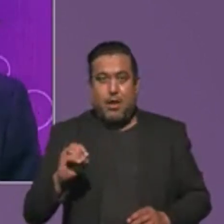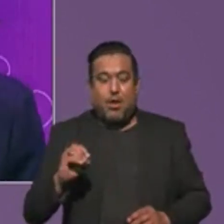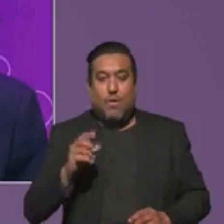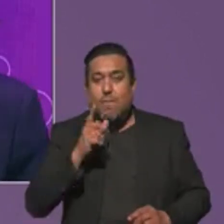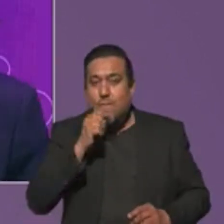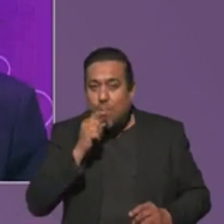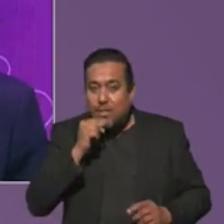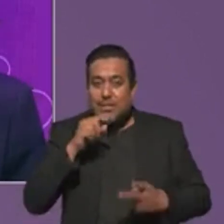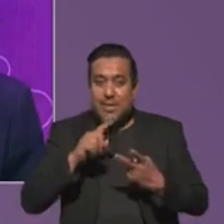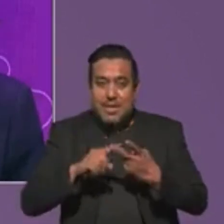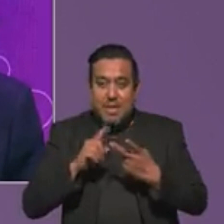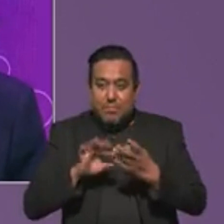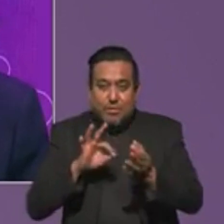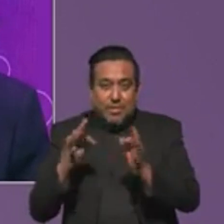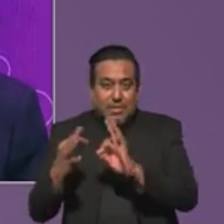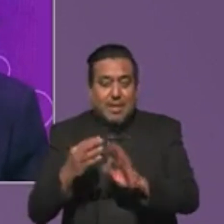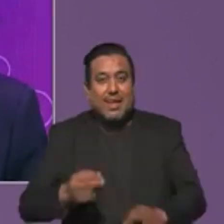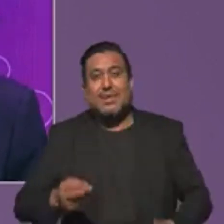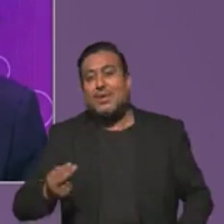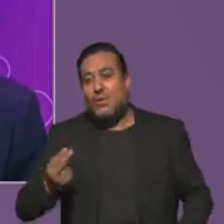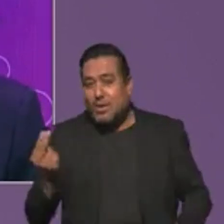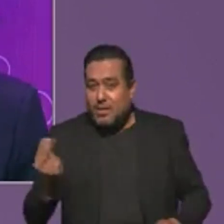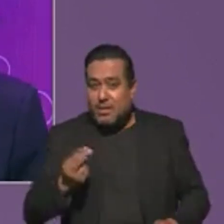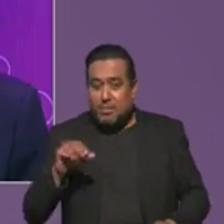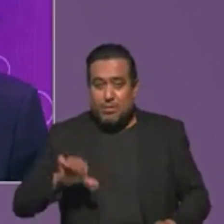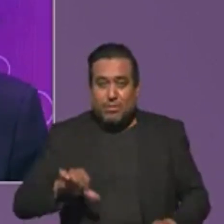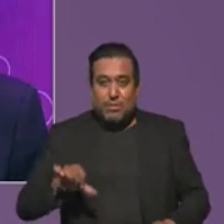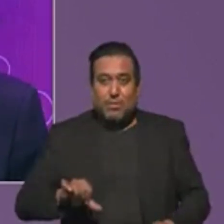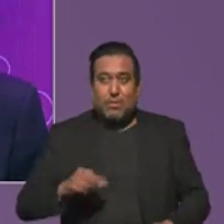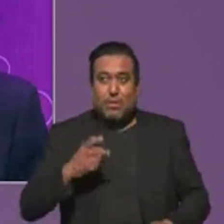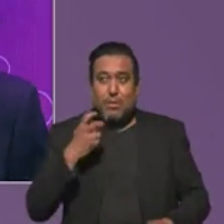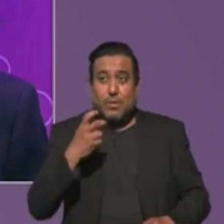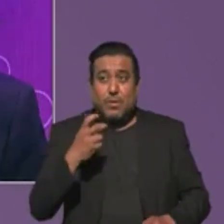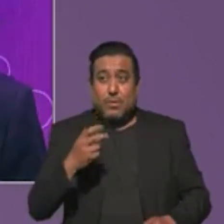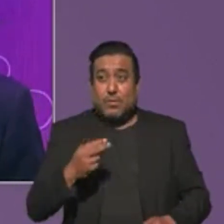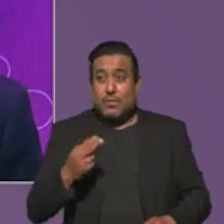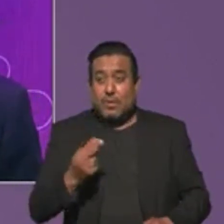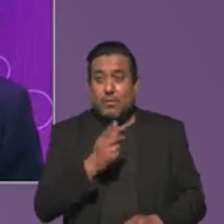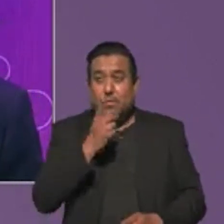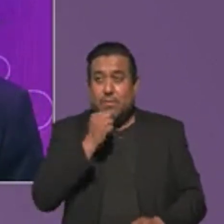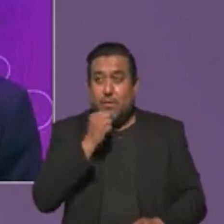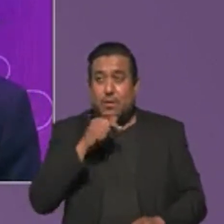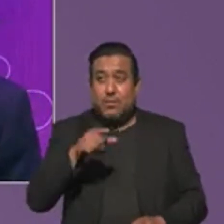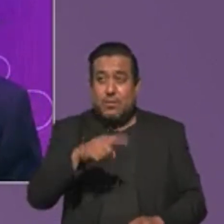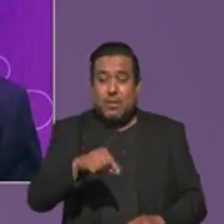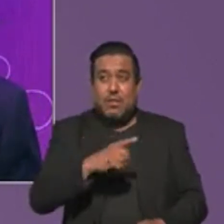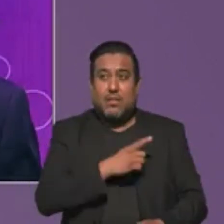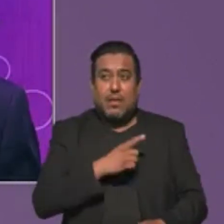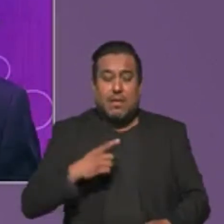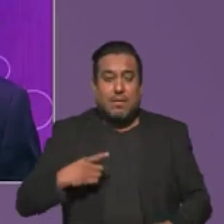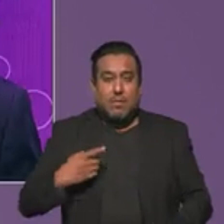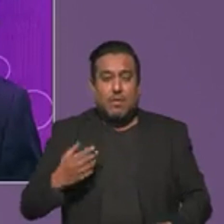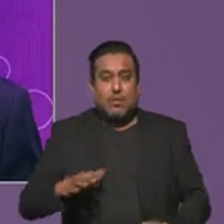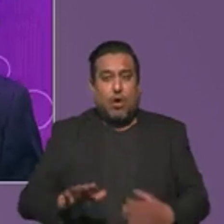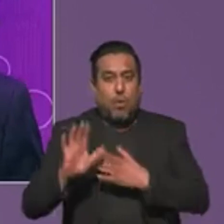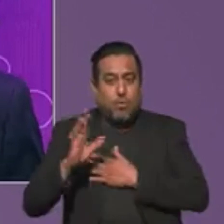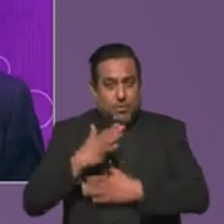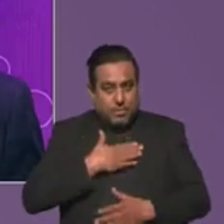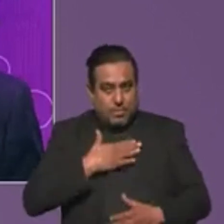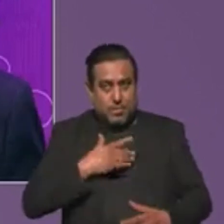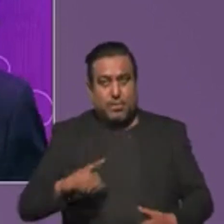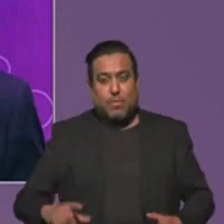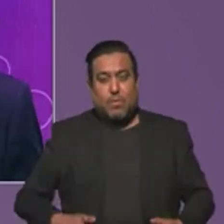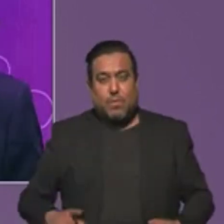policía metropolitana es sumamente necesario hoy en día es por eso que la policía metropolitana va a ser un compromiso de mi gobierno